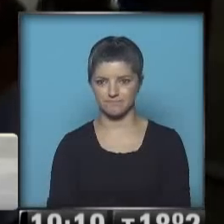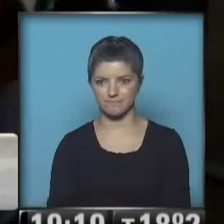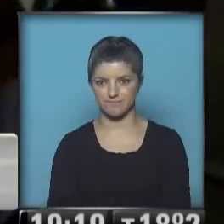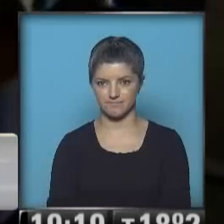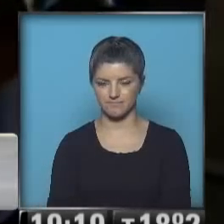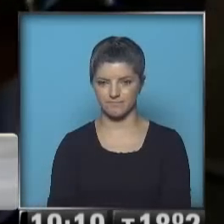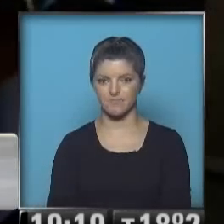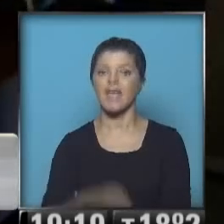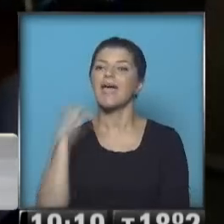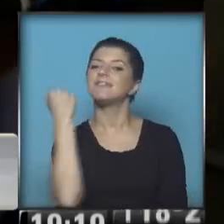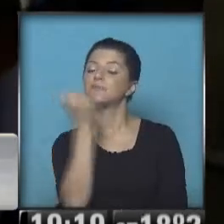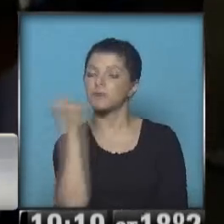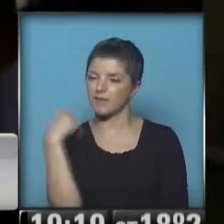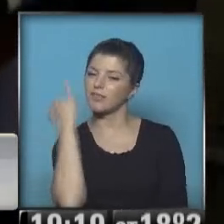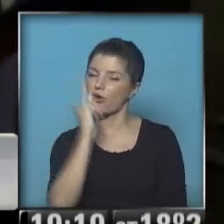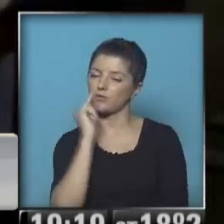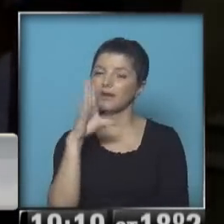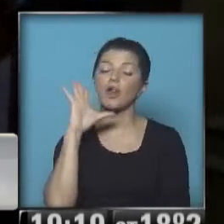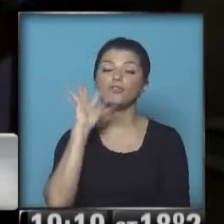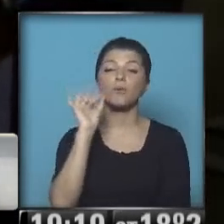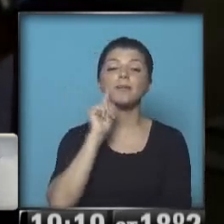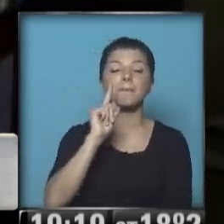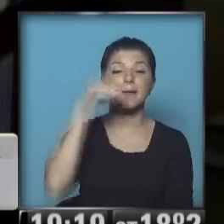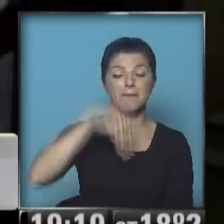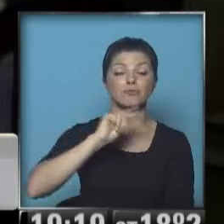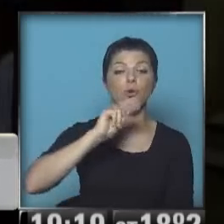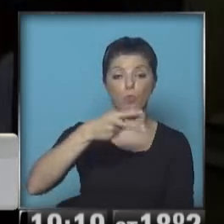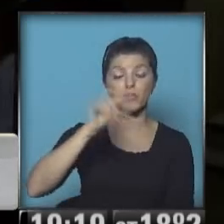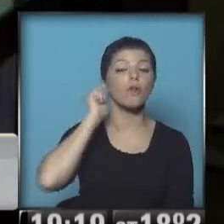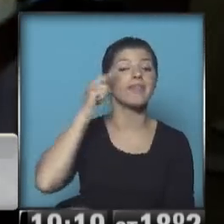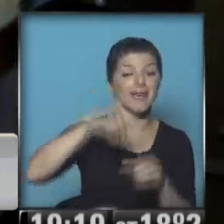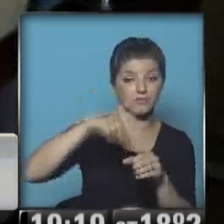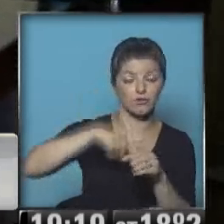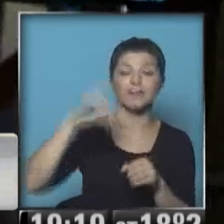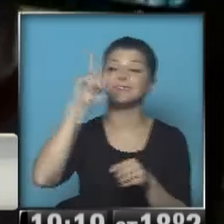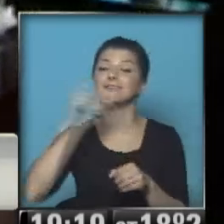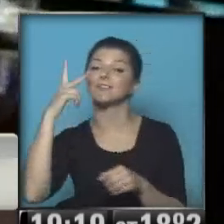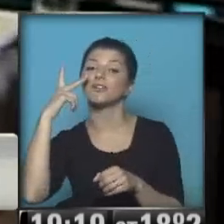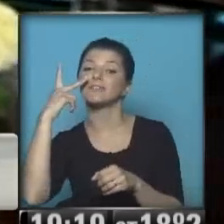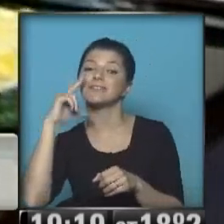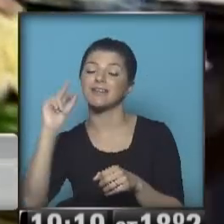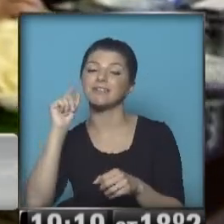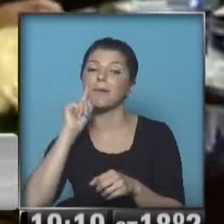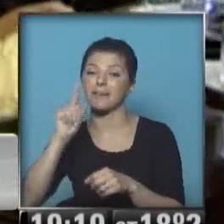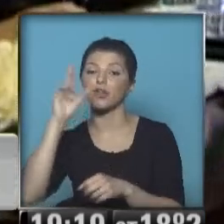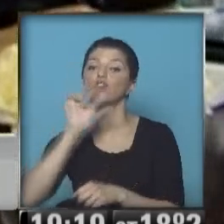importante destacar que los 50.000 metros cúbicos de gasoil y las 130.000 toneladas de fluor representan